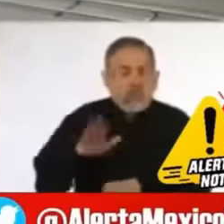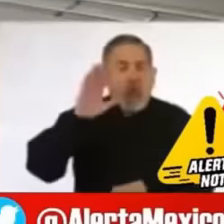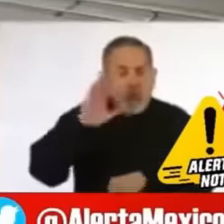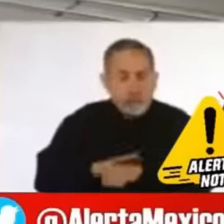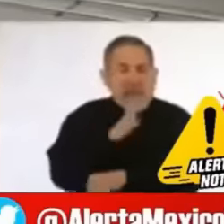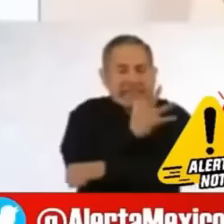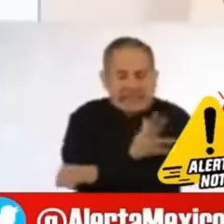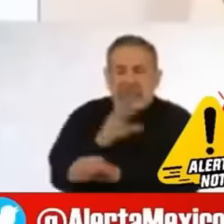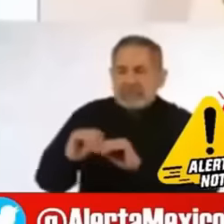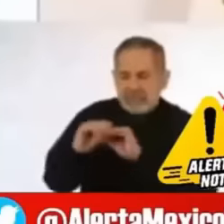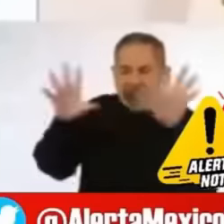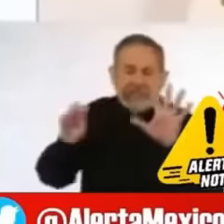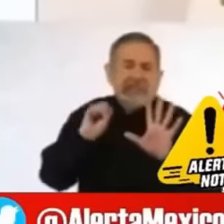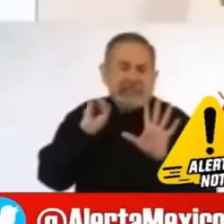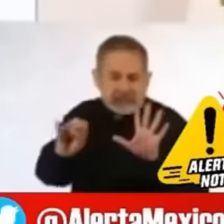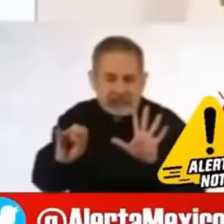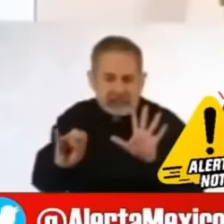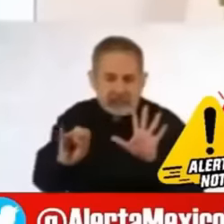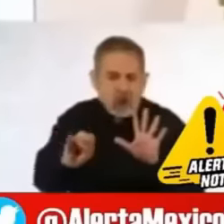Pero no va a haber corrupción, eso sí.